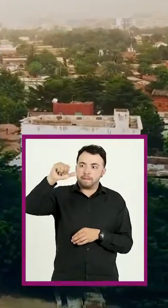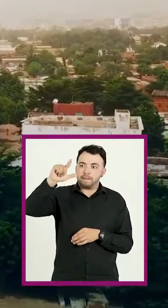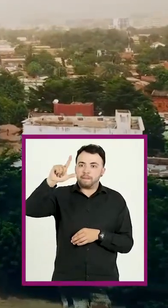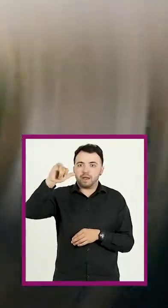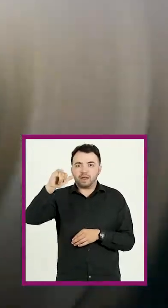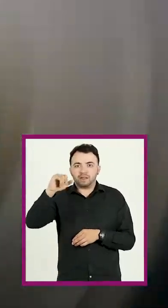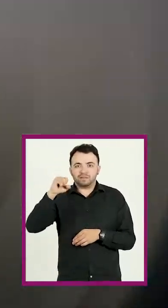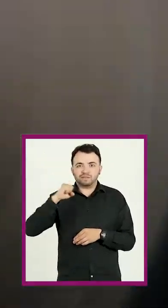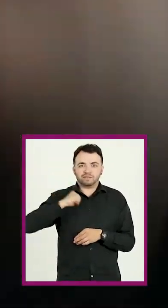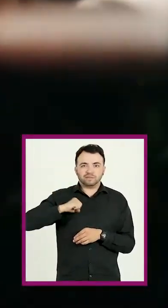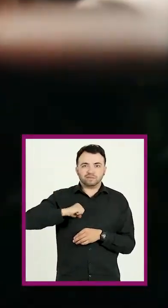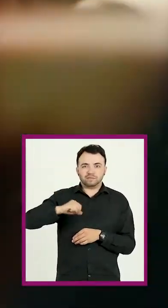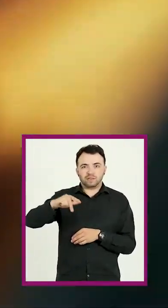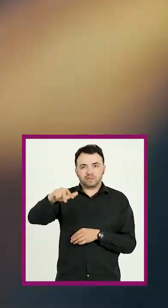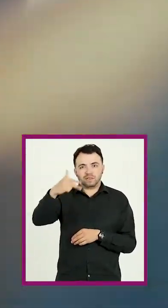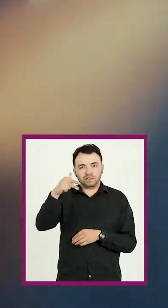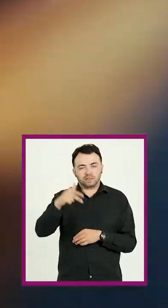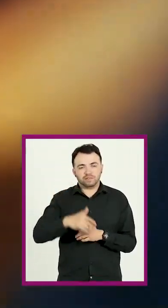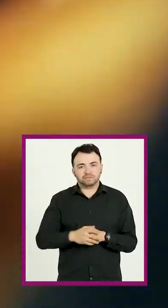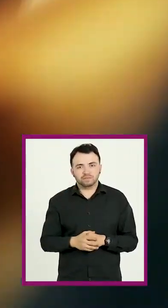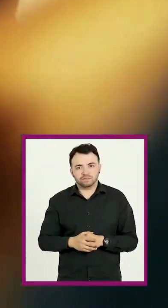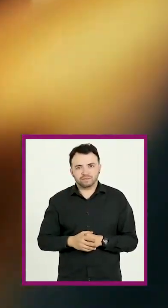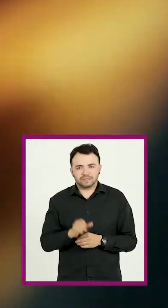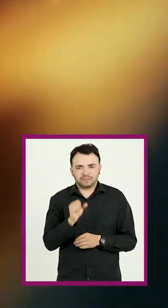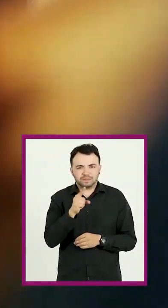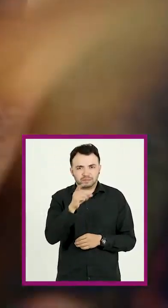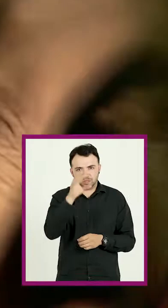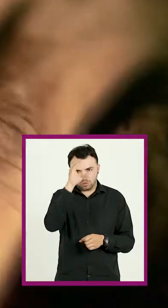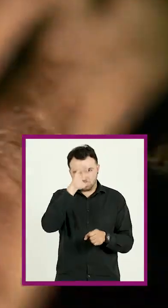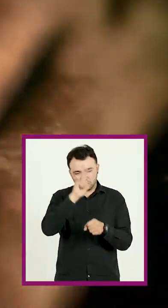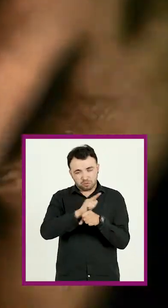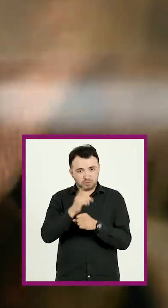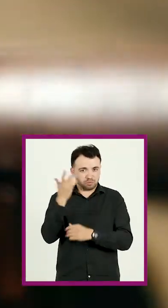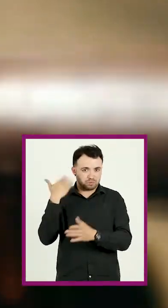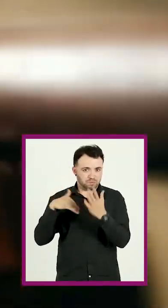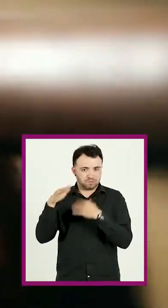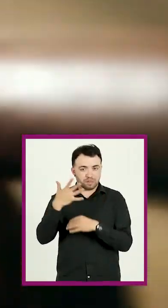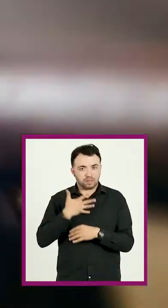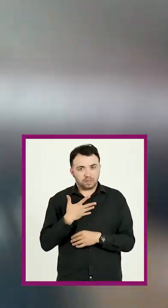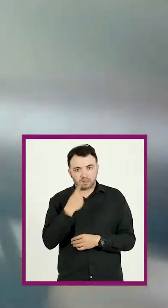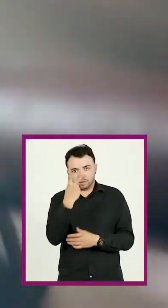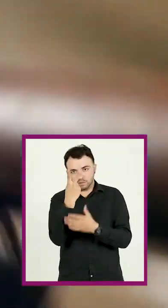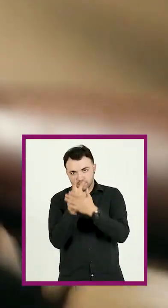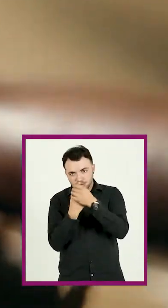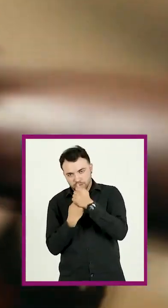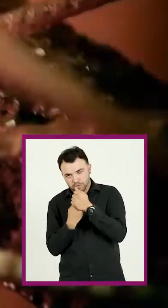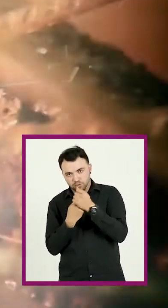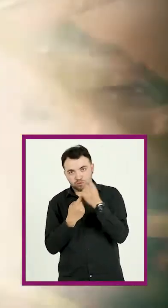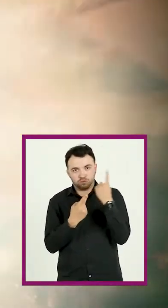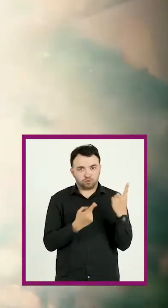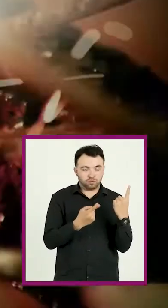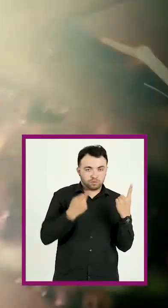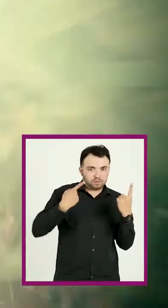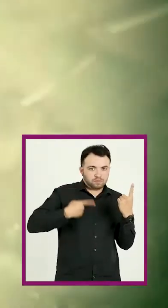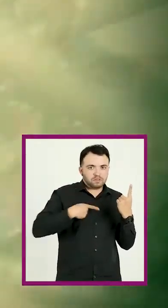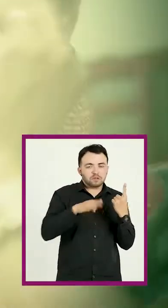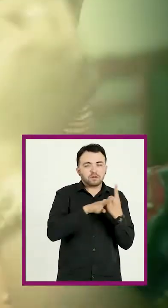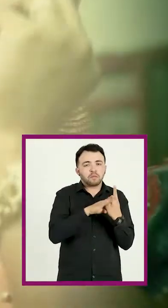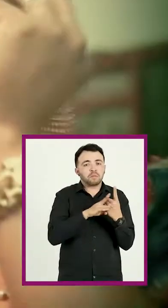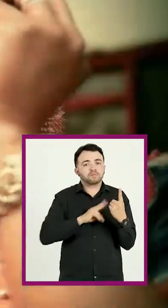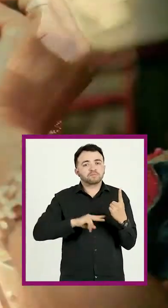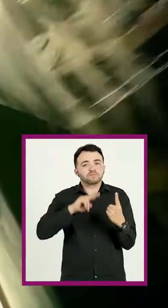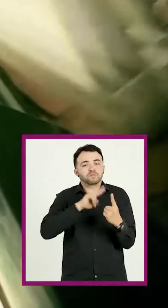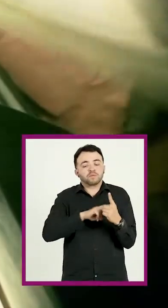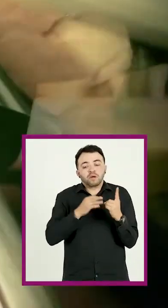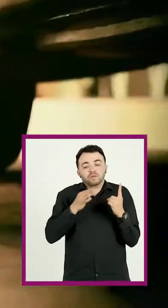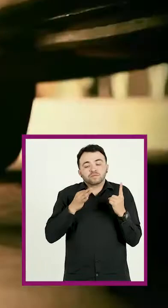del siglo XIII. Ahora, dentro de esta cultura existían dos tipos de personas, los Zula, que era la gente ordinaria,